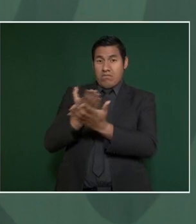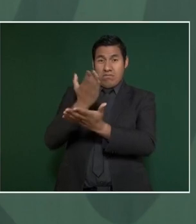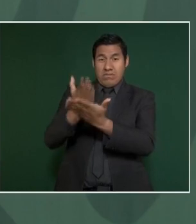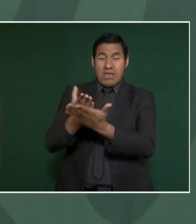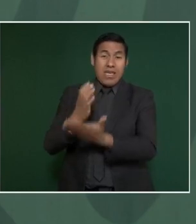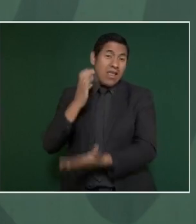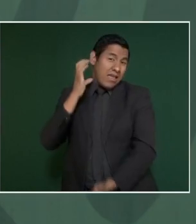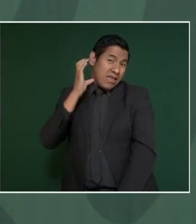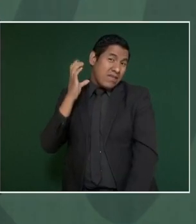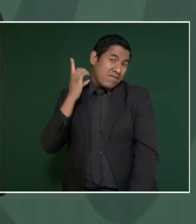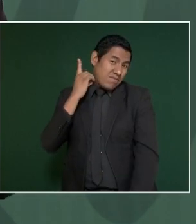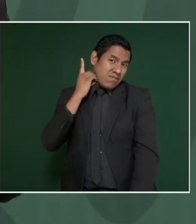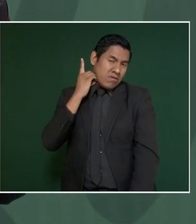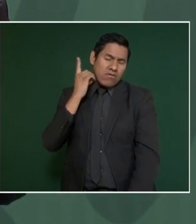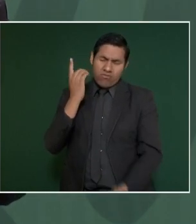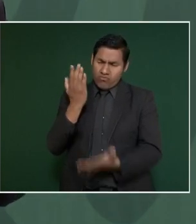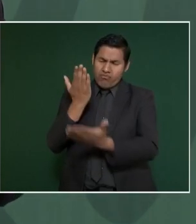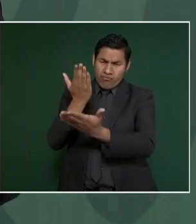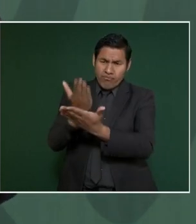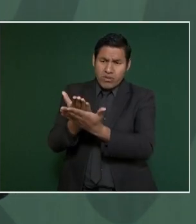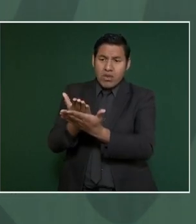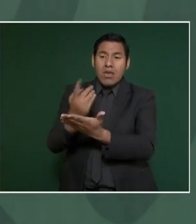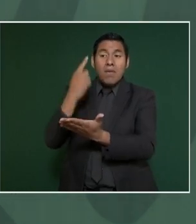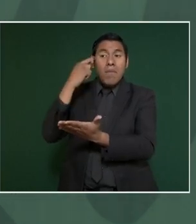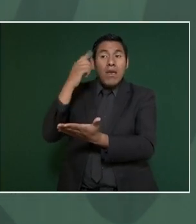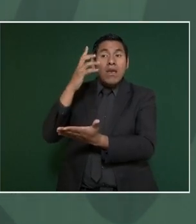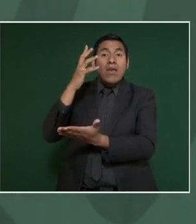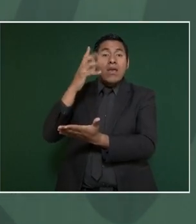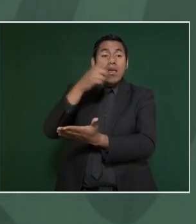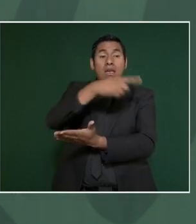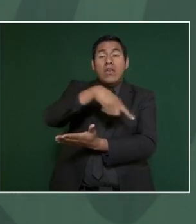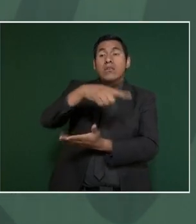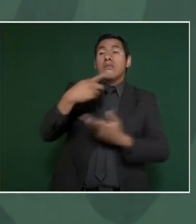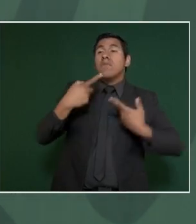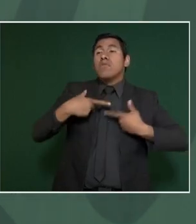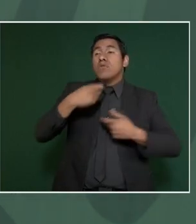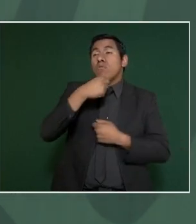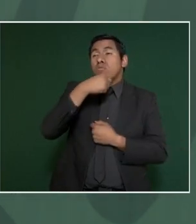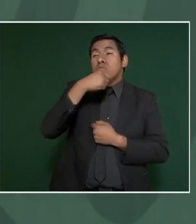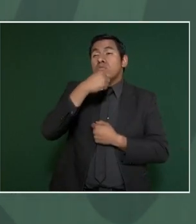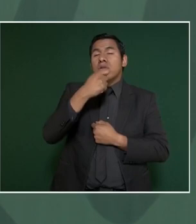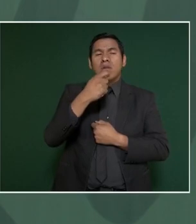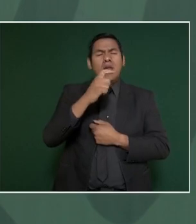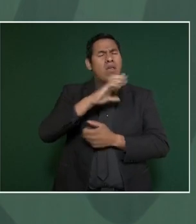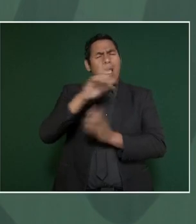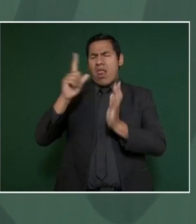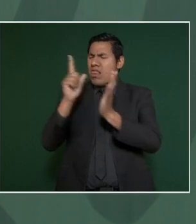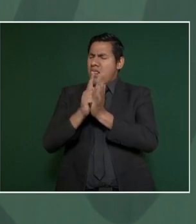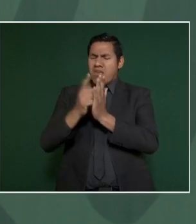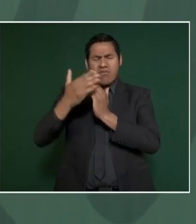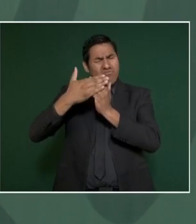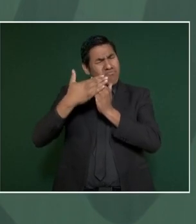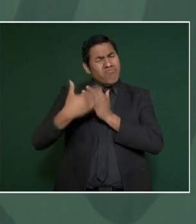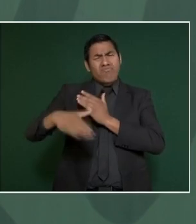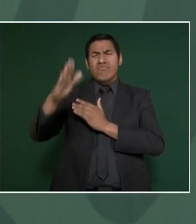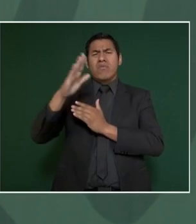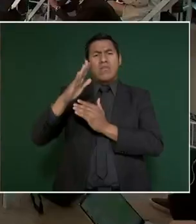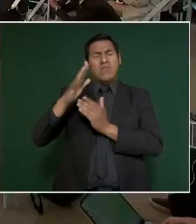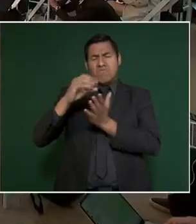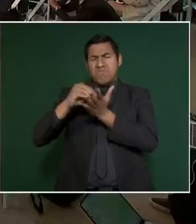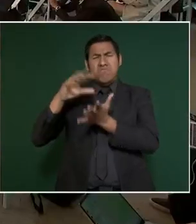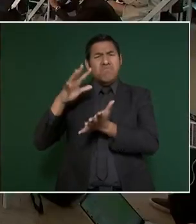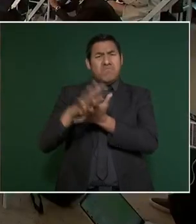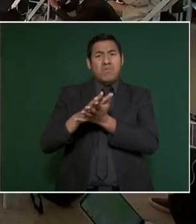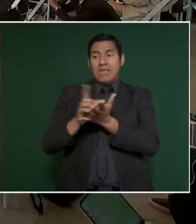de diputados para que la pensión adultos mayores se elevara a Rango constitucional los